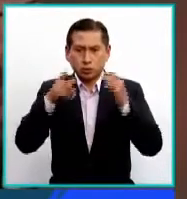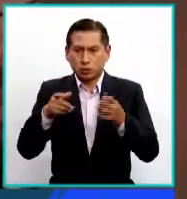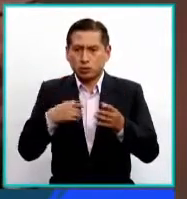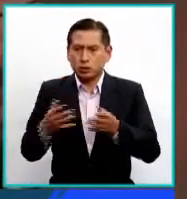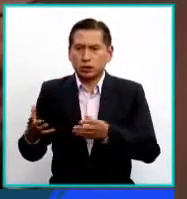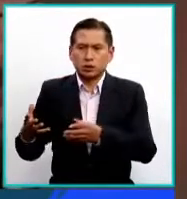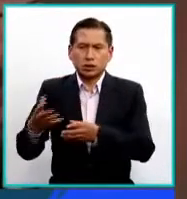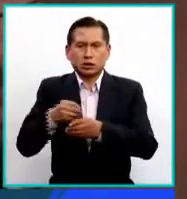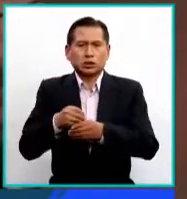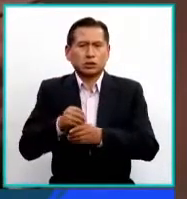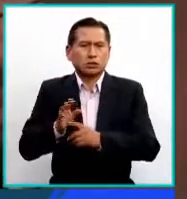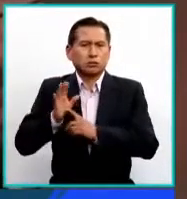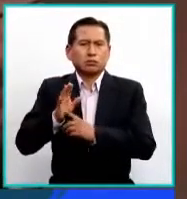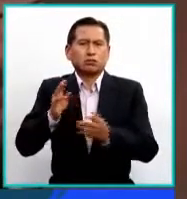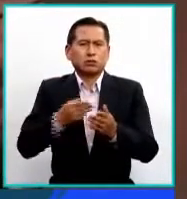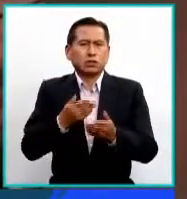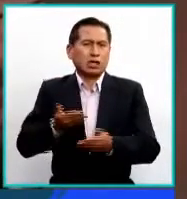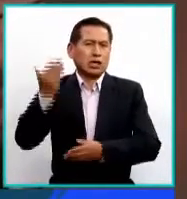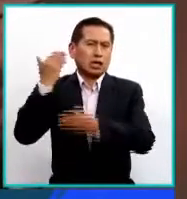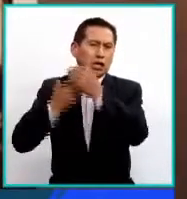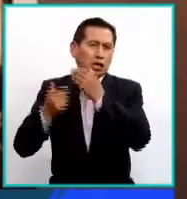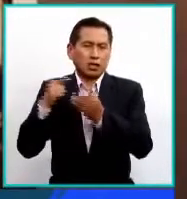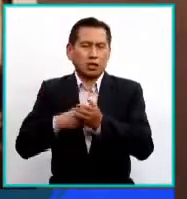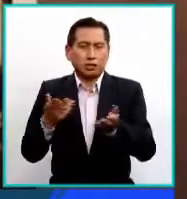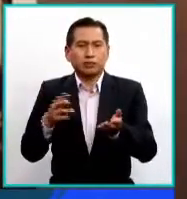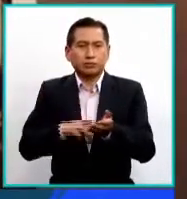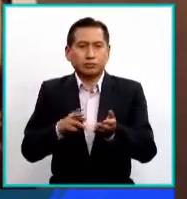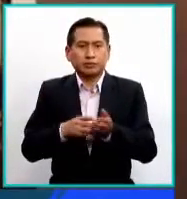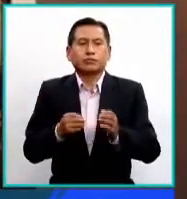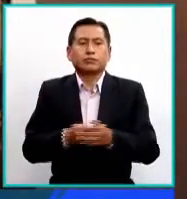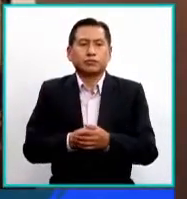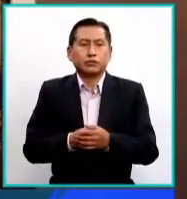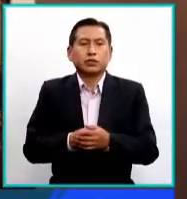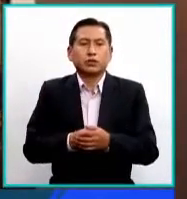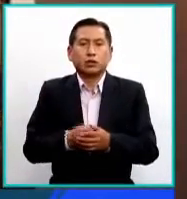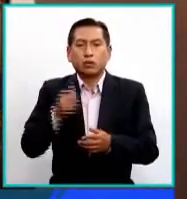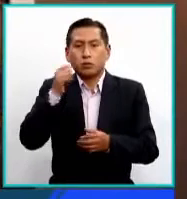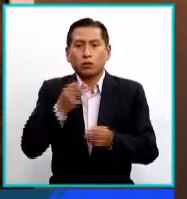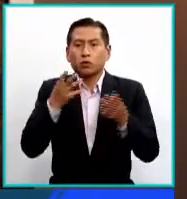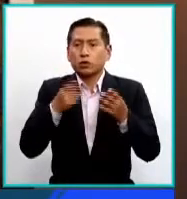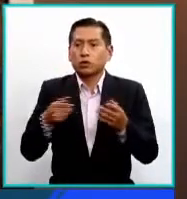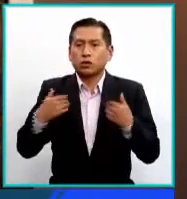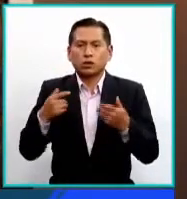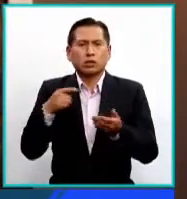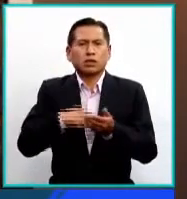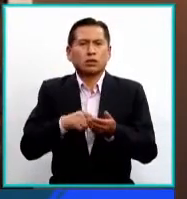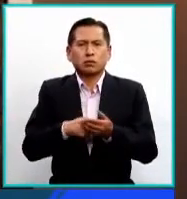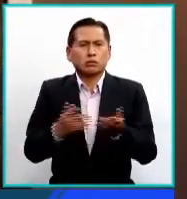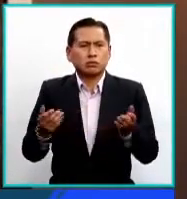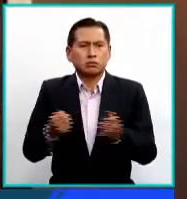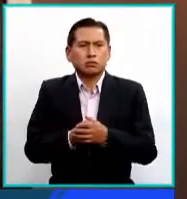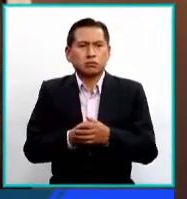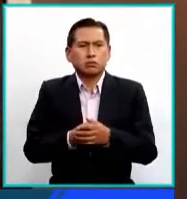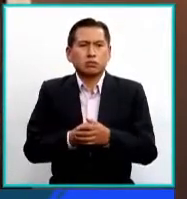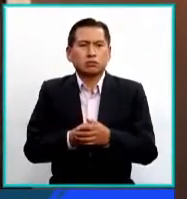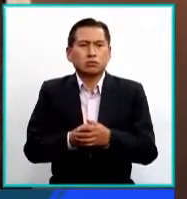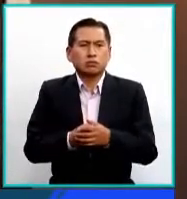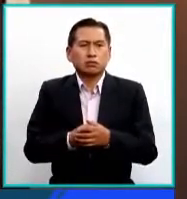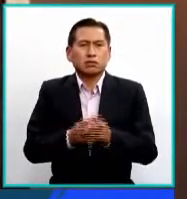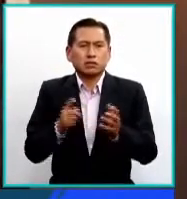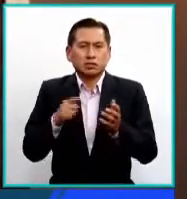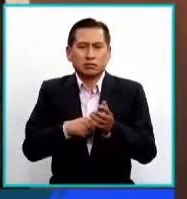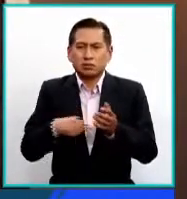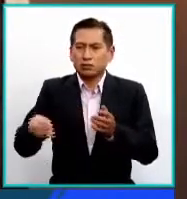maestros de hace años, digamos, ¿no? ¿Cuántas mujeres hay en eso, digamos, ¿no? Entonces, hasta en